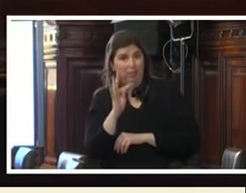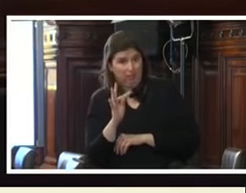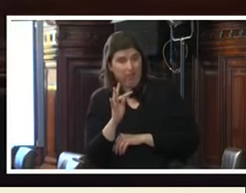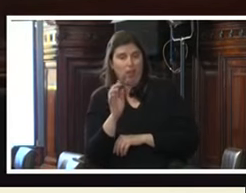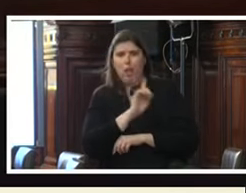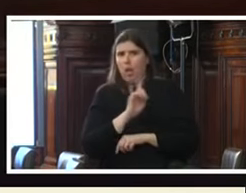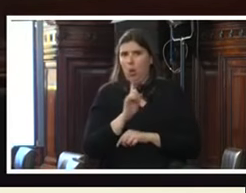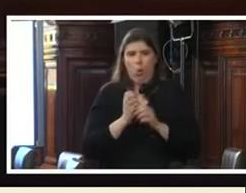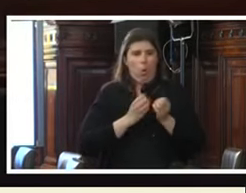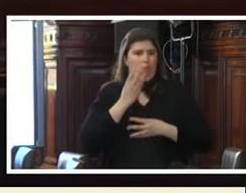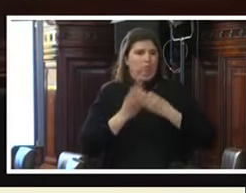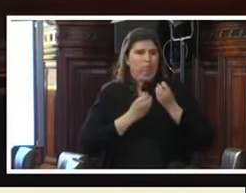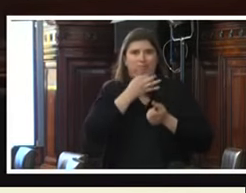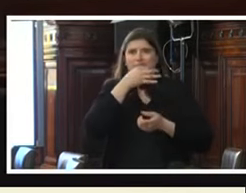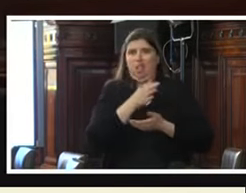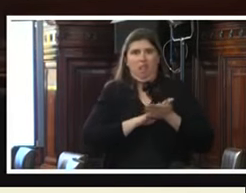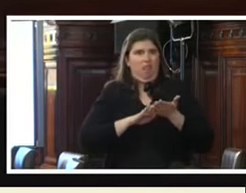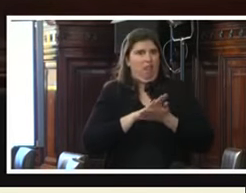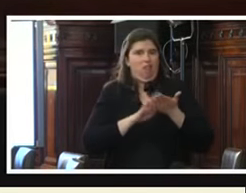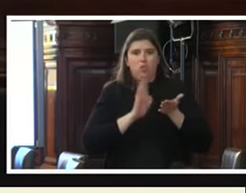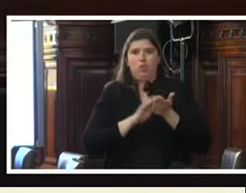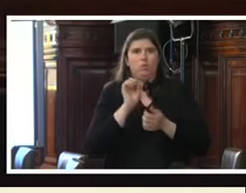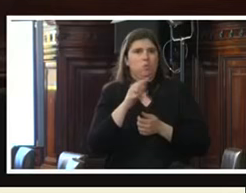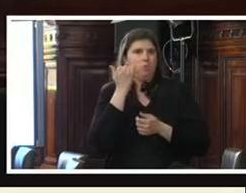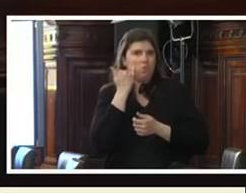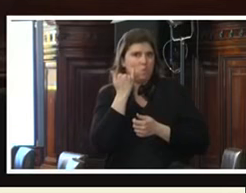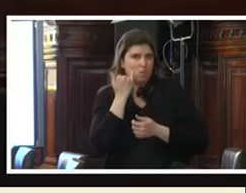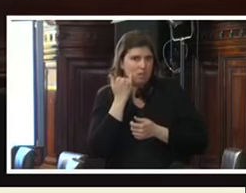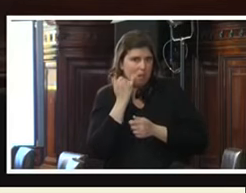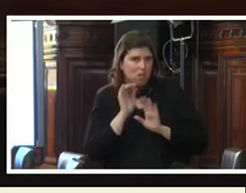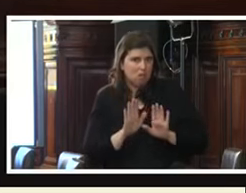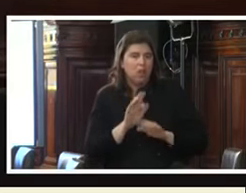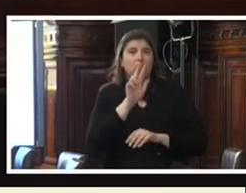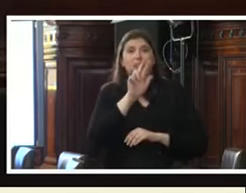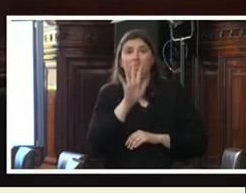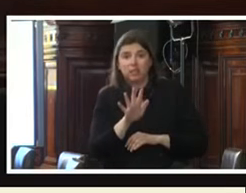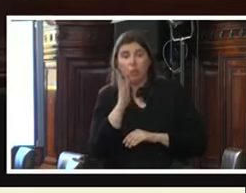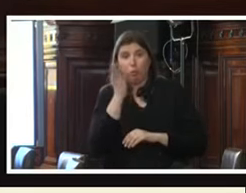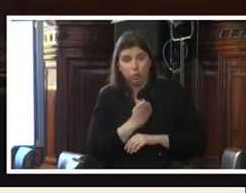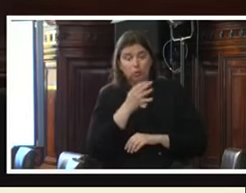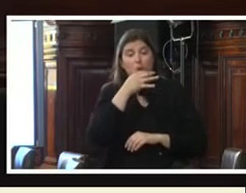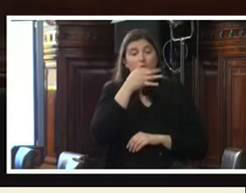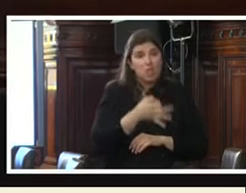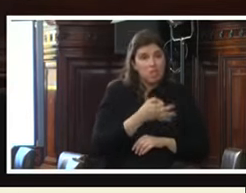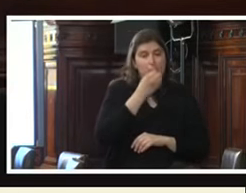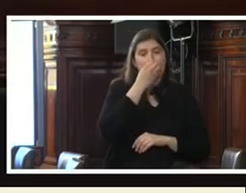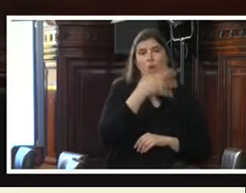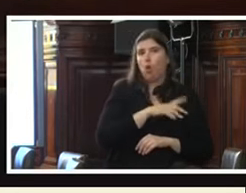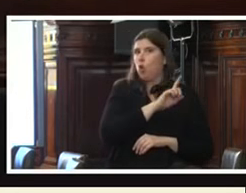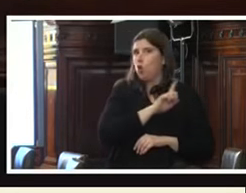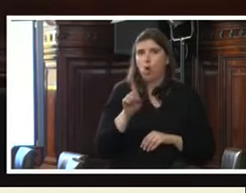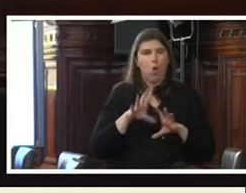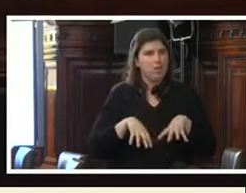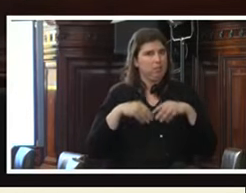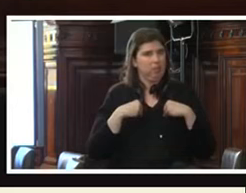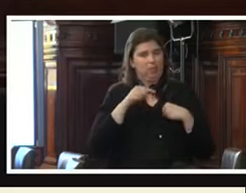expresan sus orientaciones o sus identidades y que al menos el 35 por ciento considera que es mejor no aceptar a personas